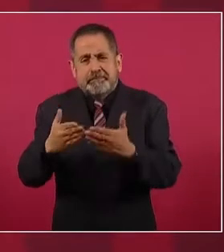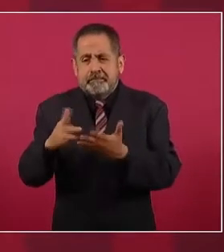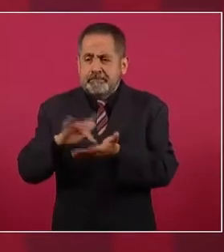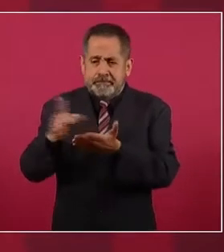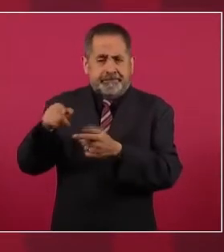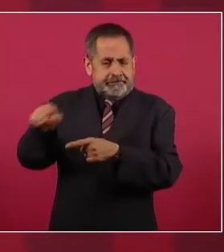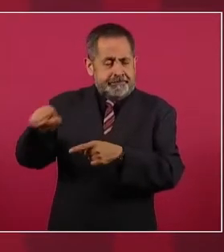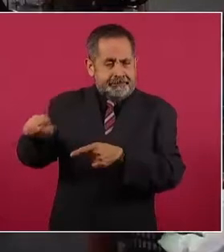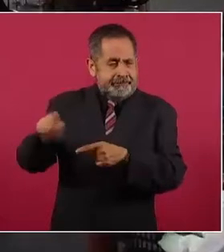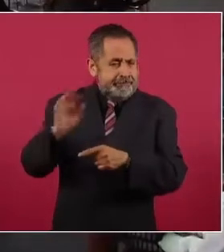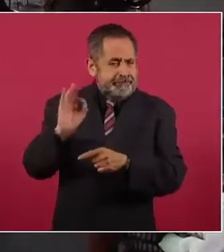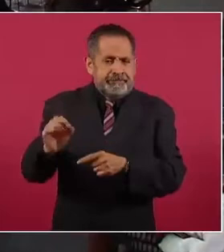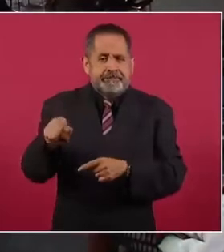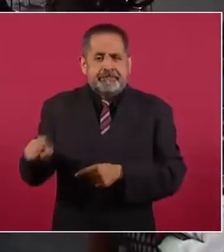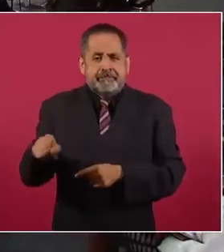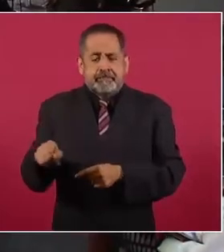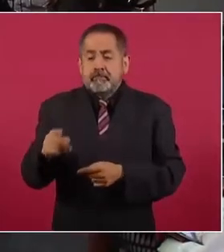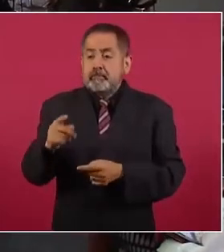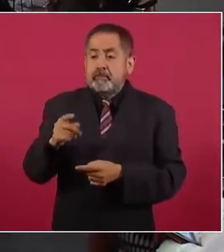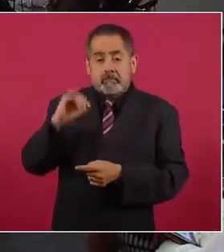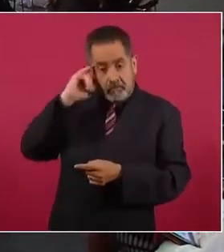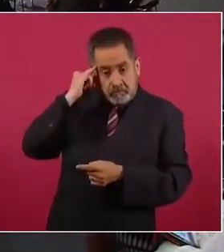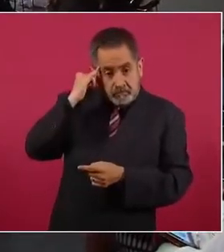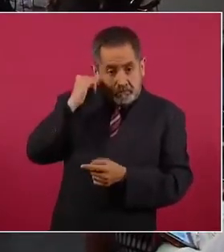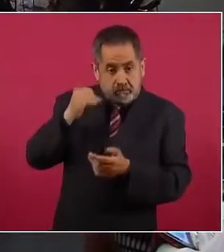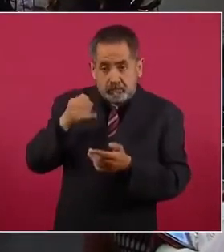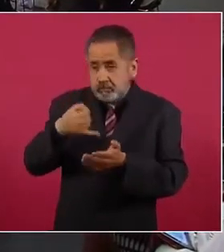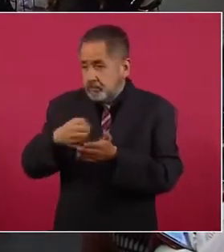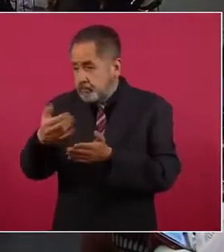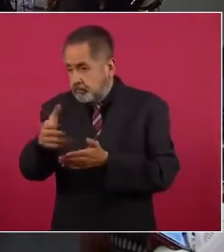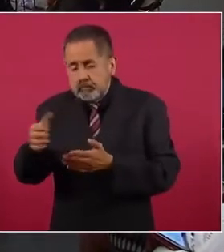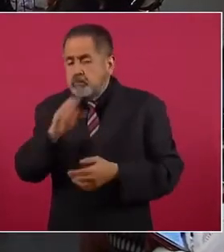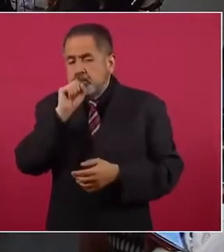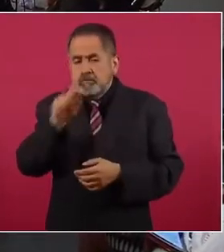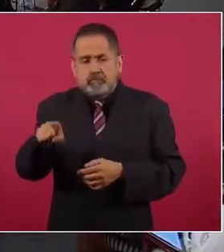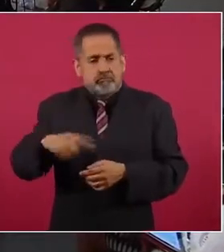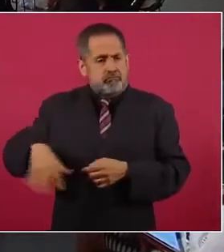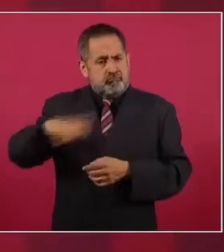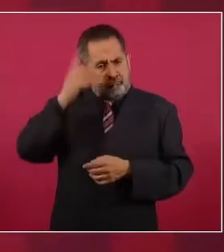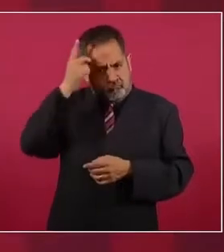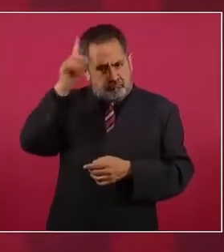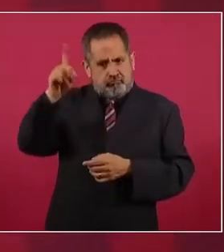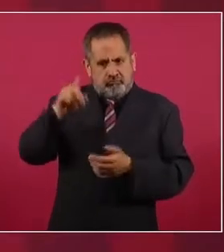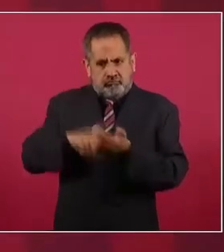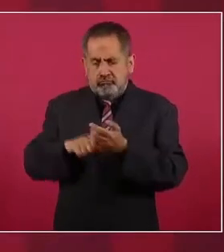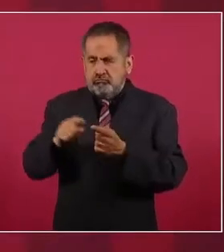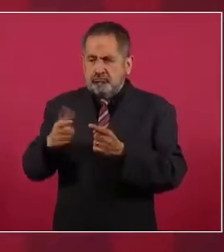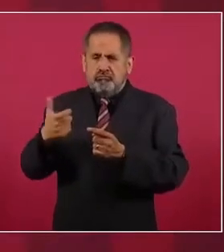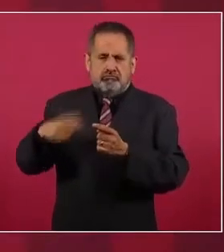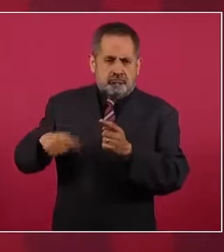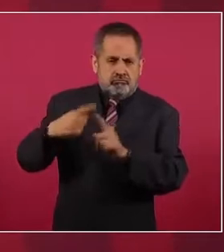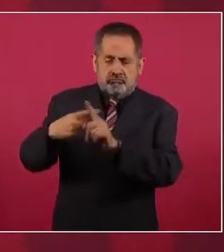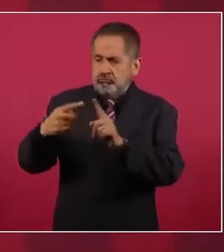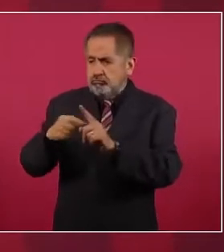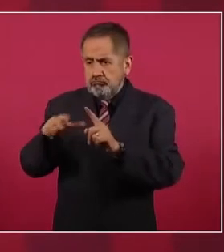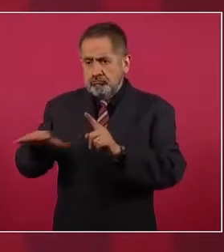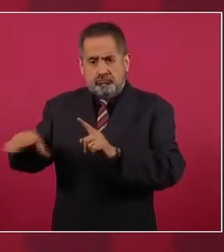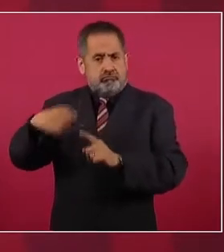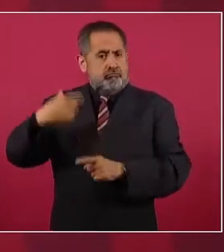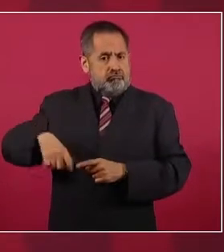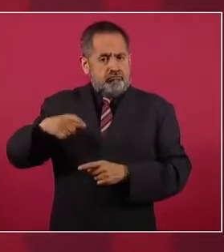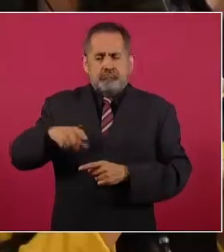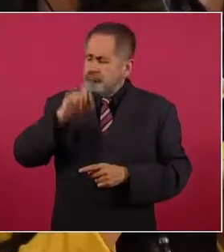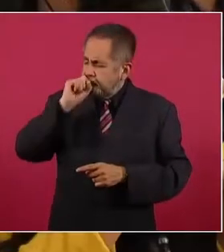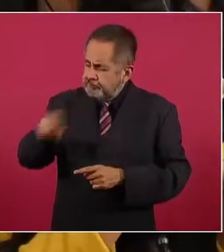no solo los campesinos, ejidatarios, sino también otros medianos y grandes